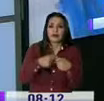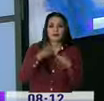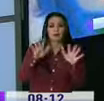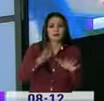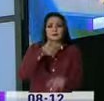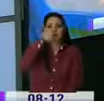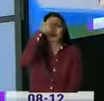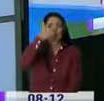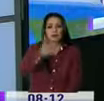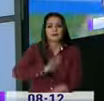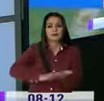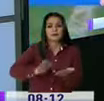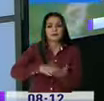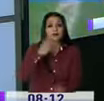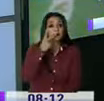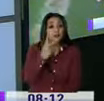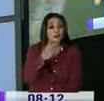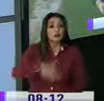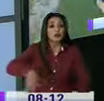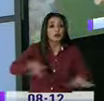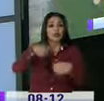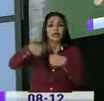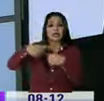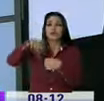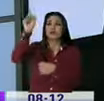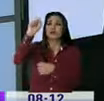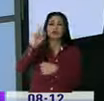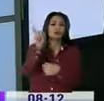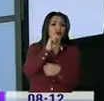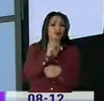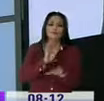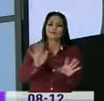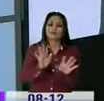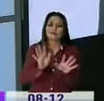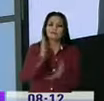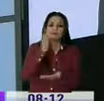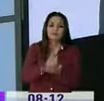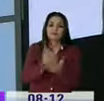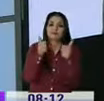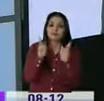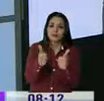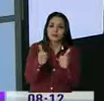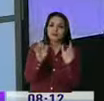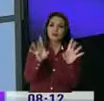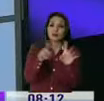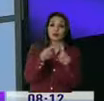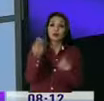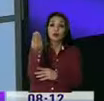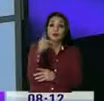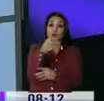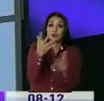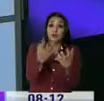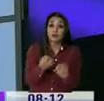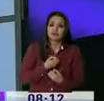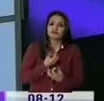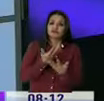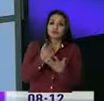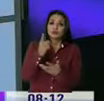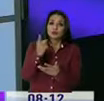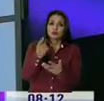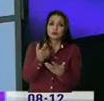una vergüenza, de mirar toda la ciudad llena de tachones. Así que enhorabuena. Y muchachos, si usted quiere expresar